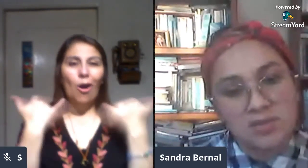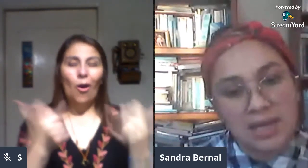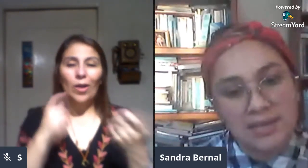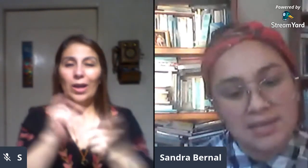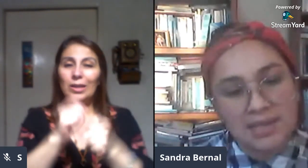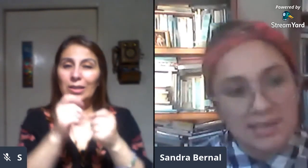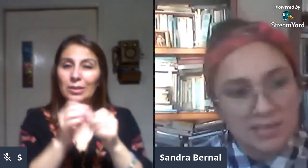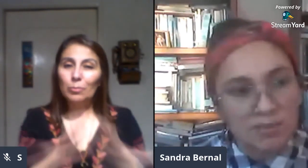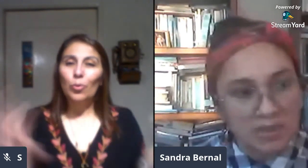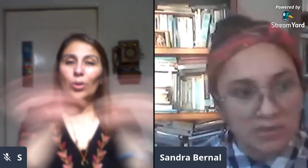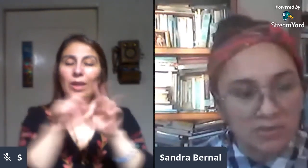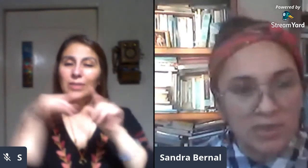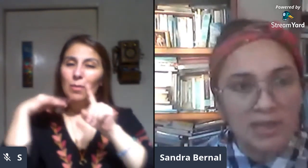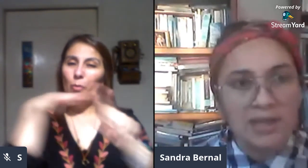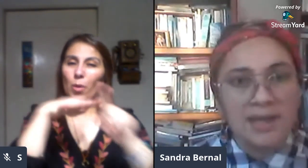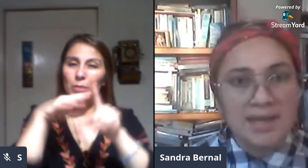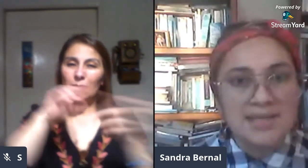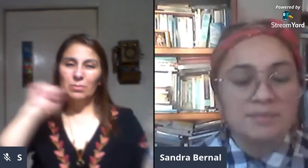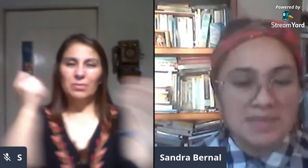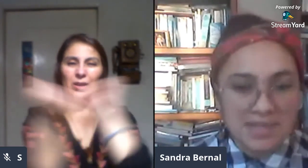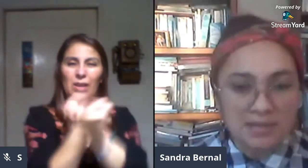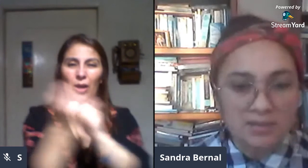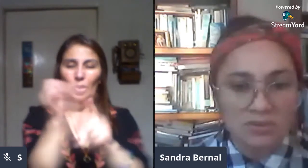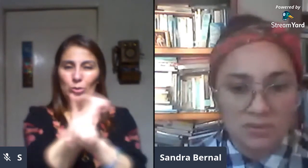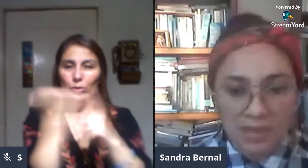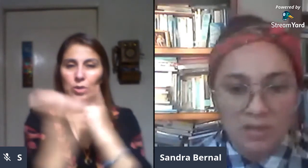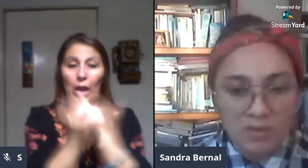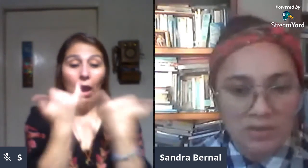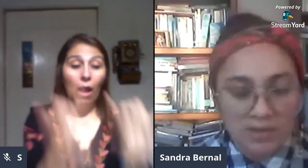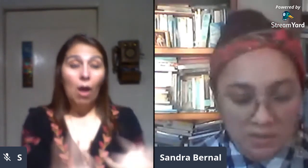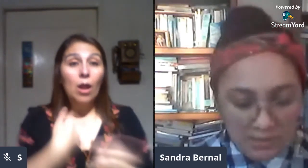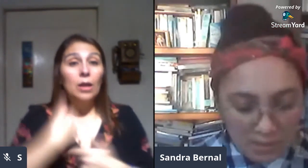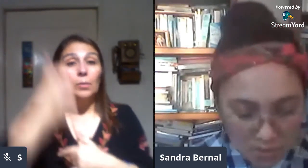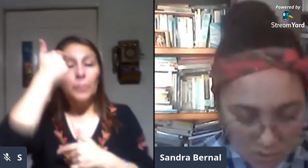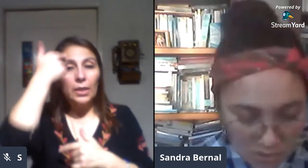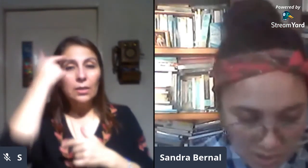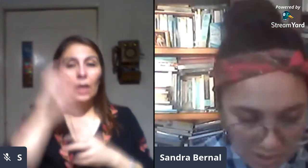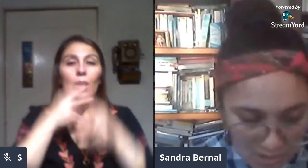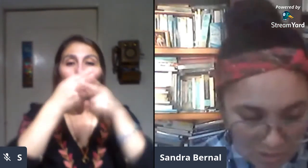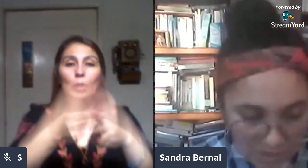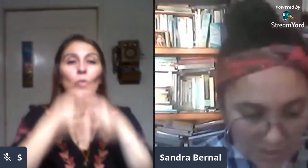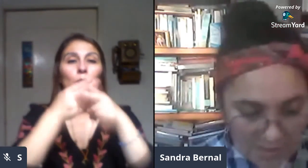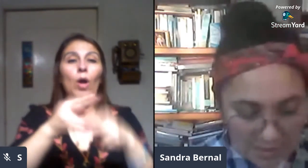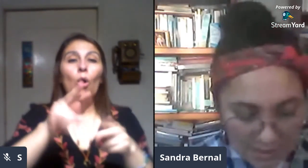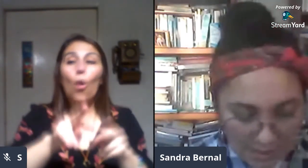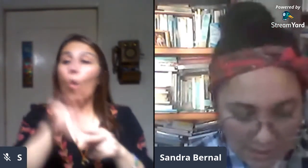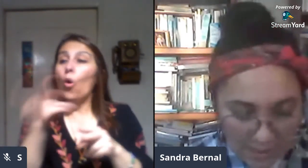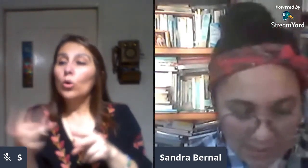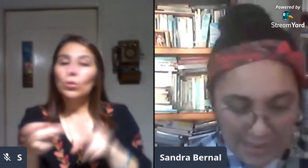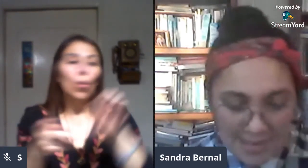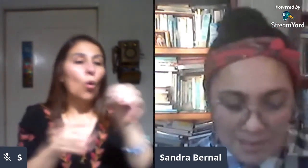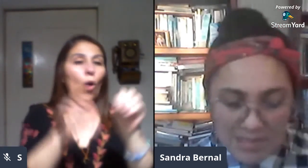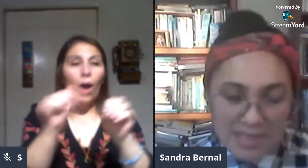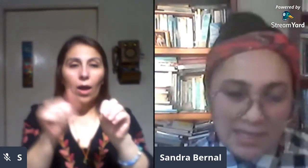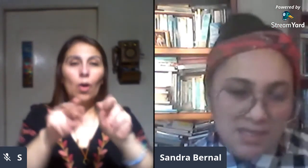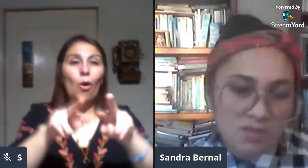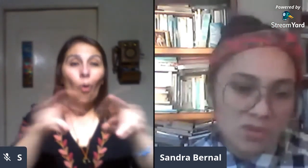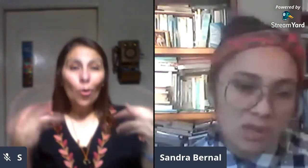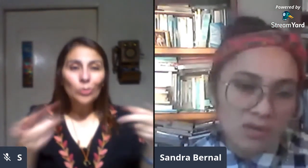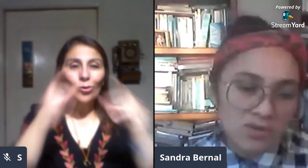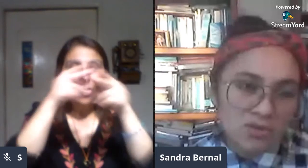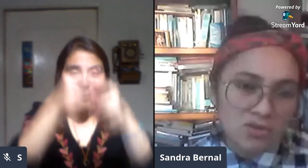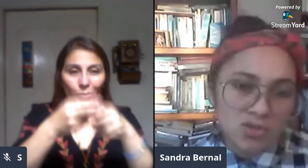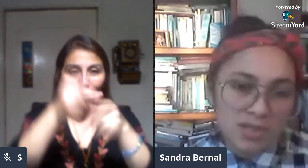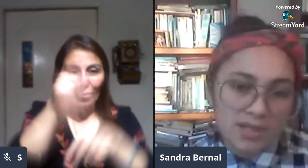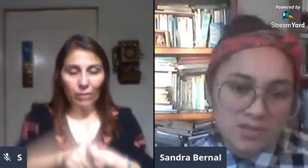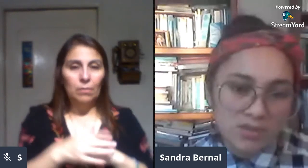organizaciones sociales que en este momento están pensando en el cuidado también de los otros y de las otras. Y este pensar en ese cuidado